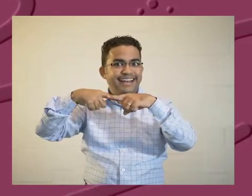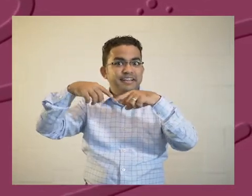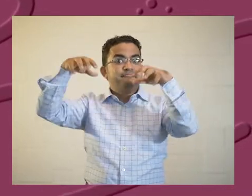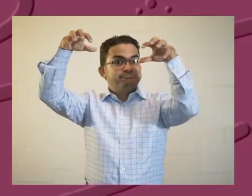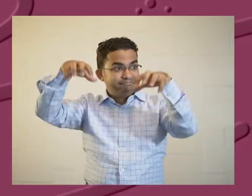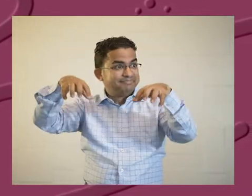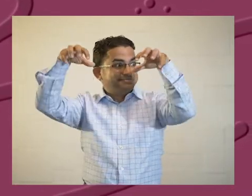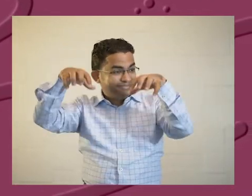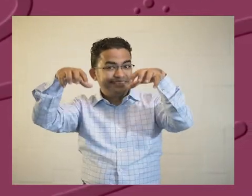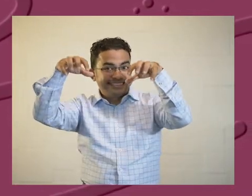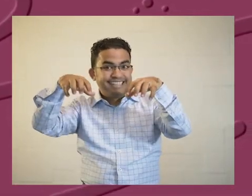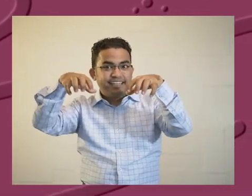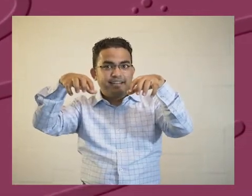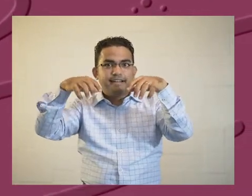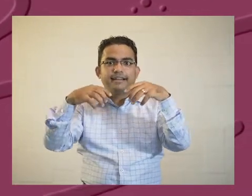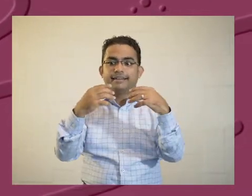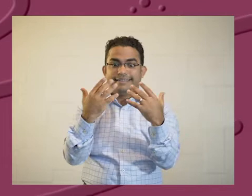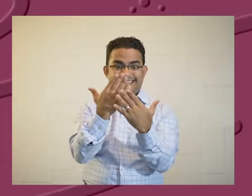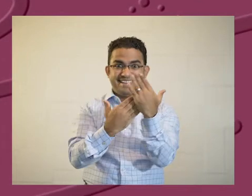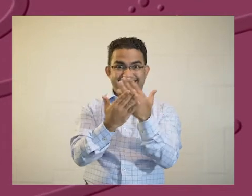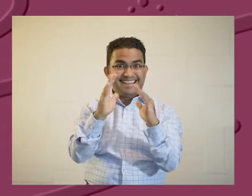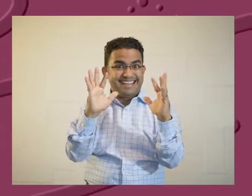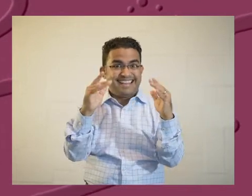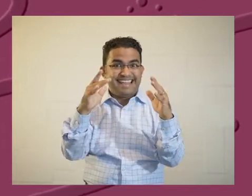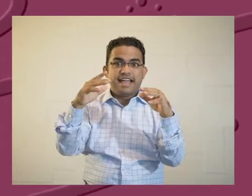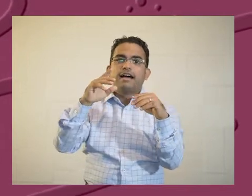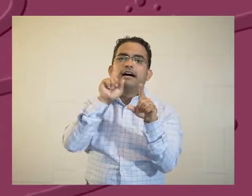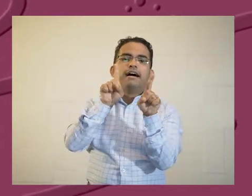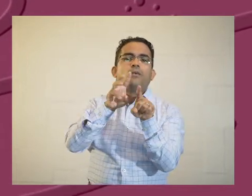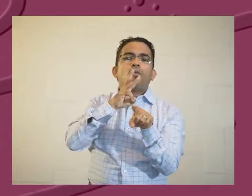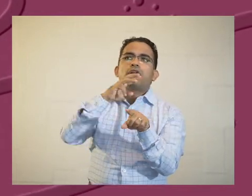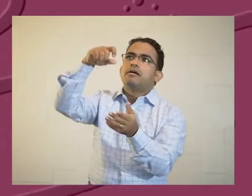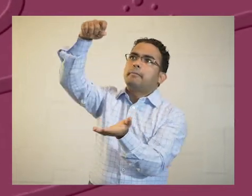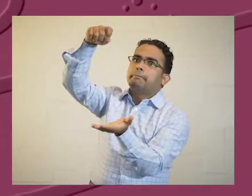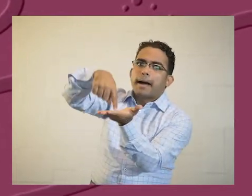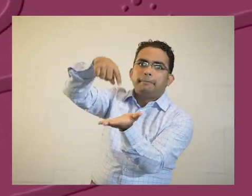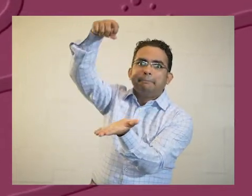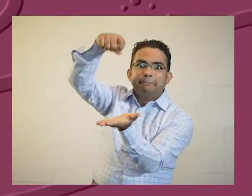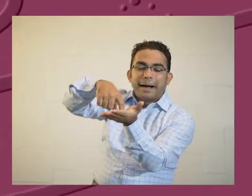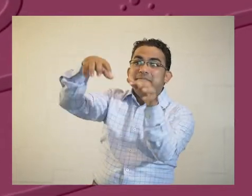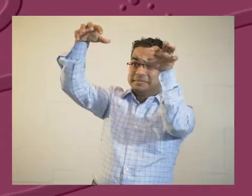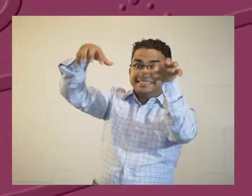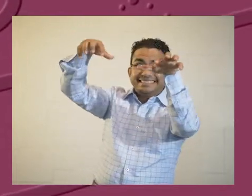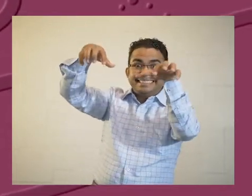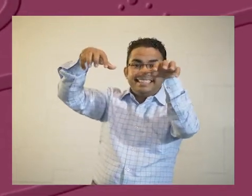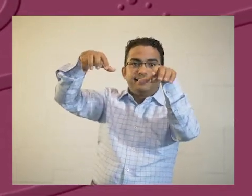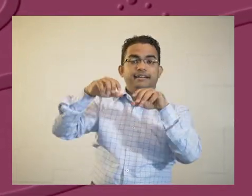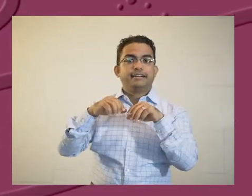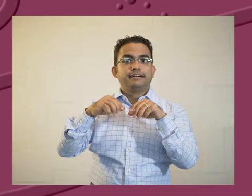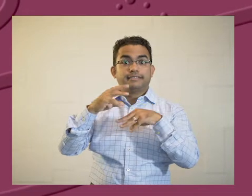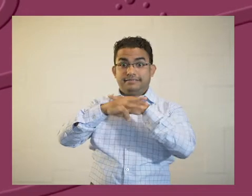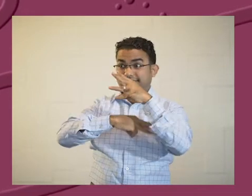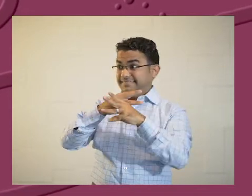Y las bajaba a la par. Moviendo los dedos y simulando la caída del agua. A su alrededor,